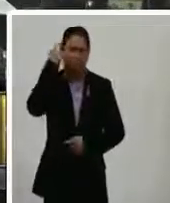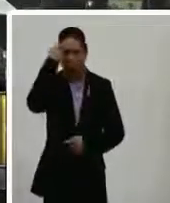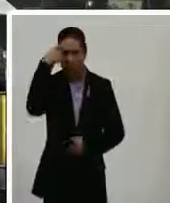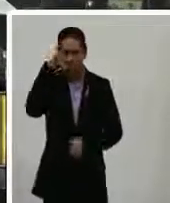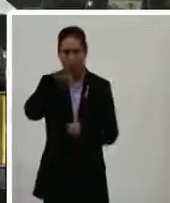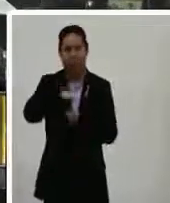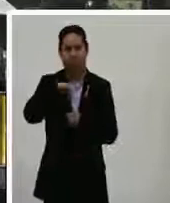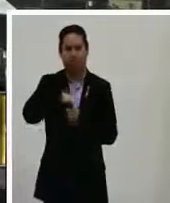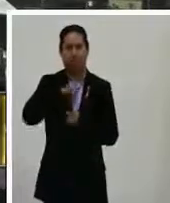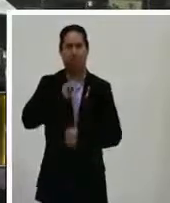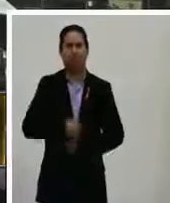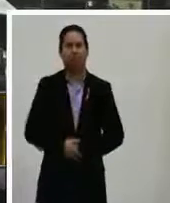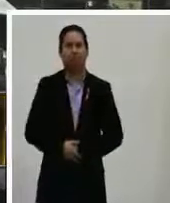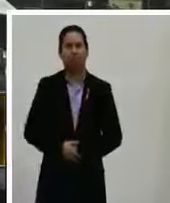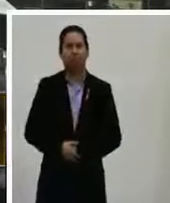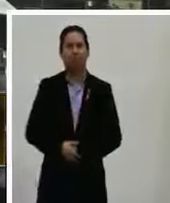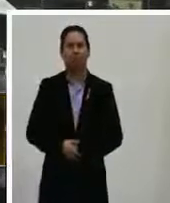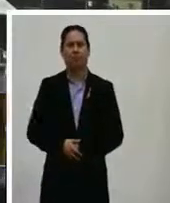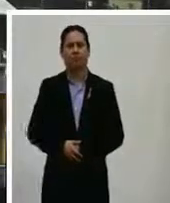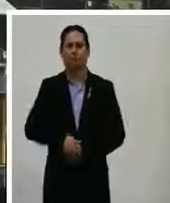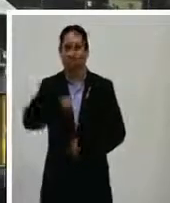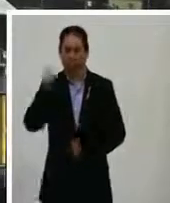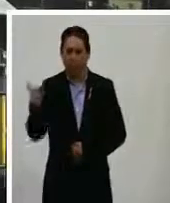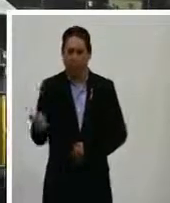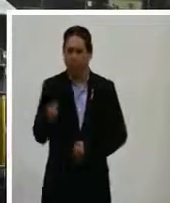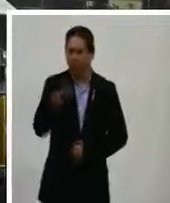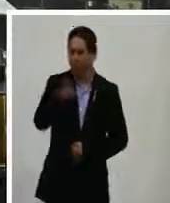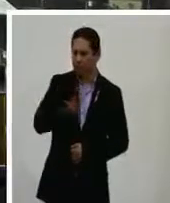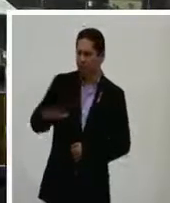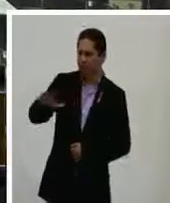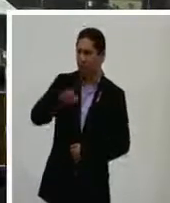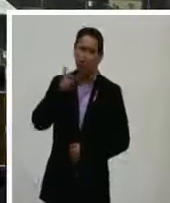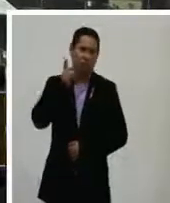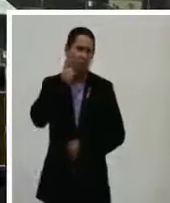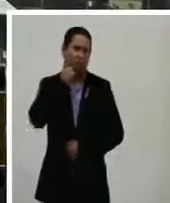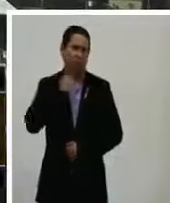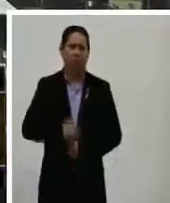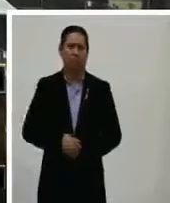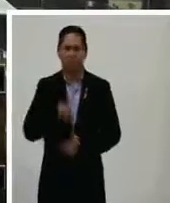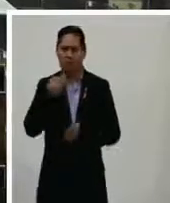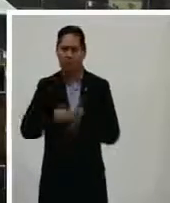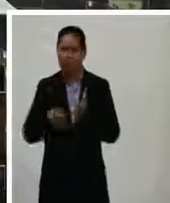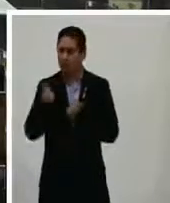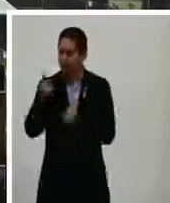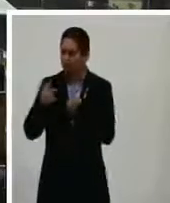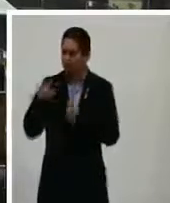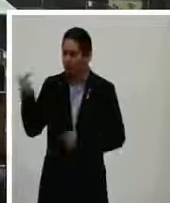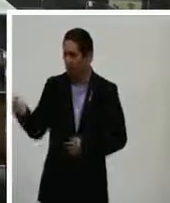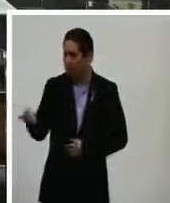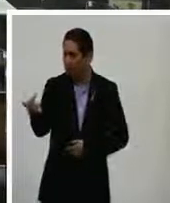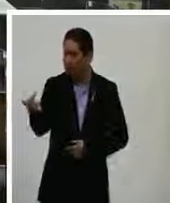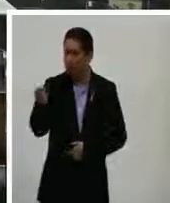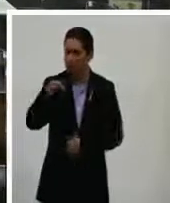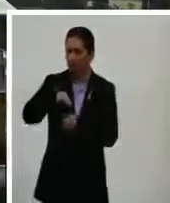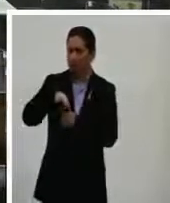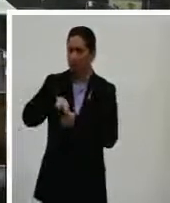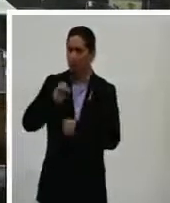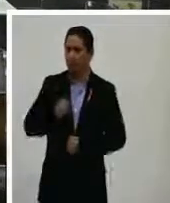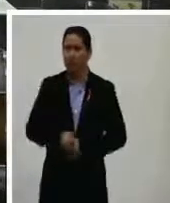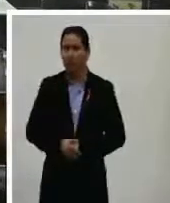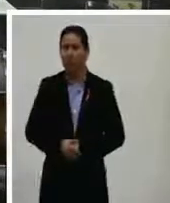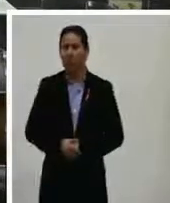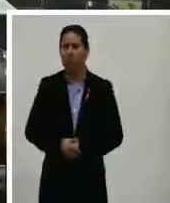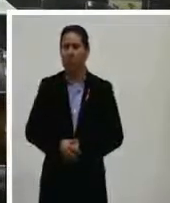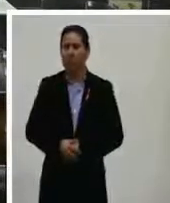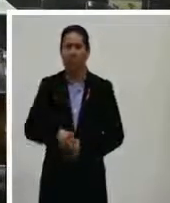por emitir su voto se pregunta a la honorable asamblea si falta algún legislador por emitir su voto